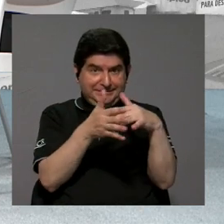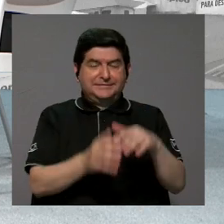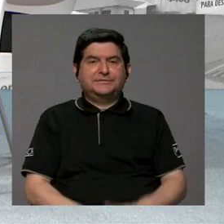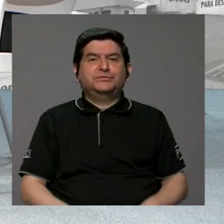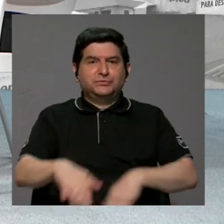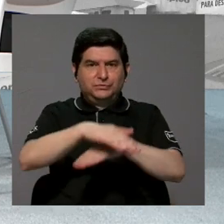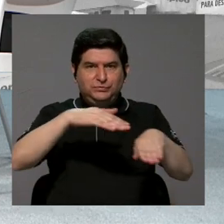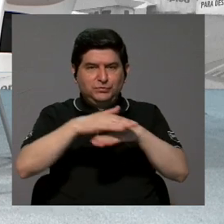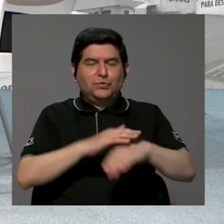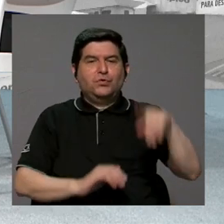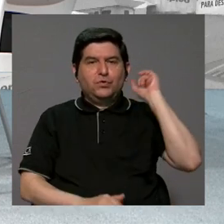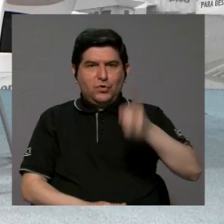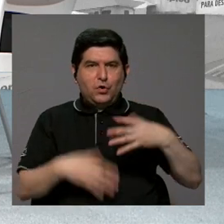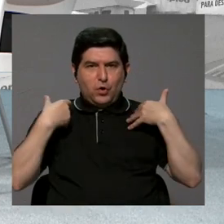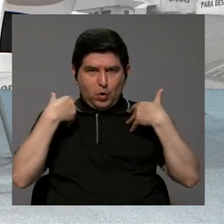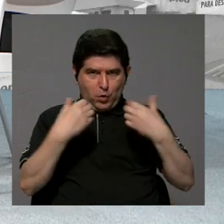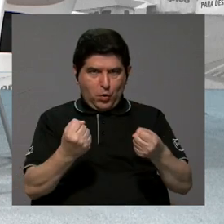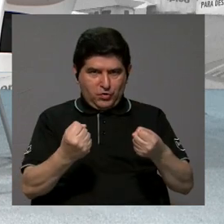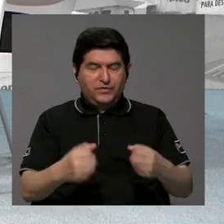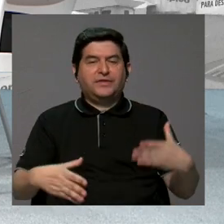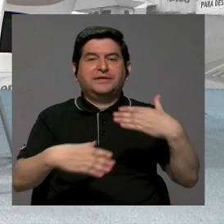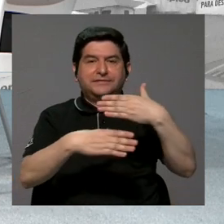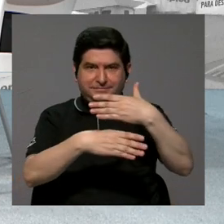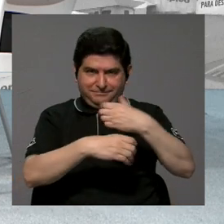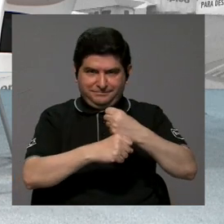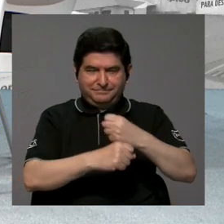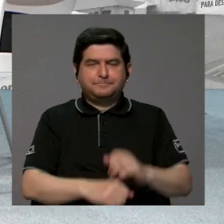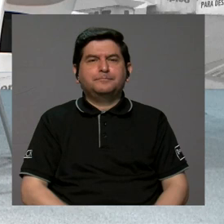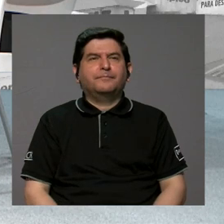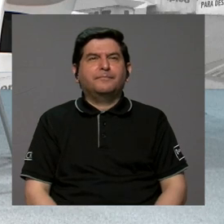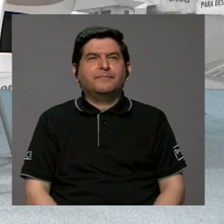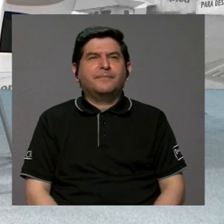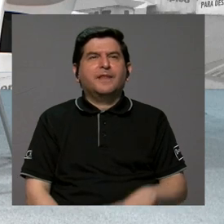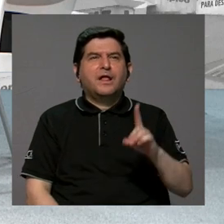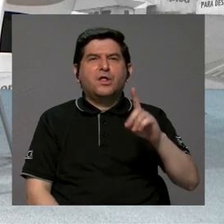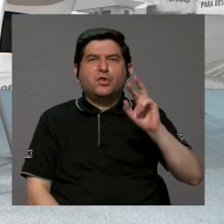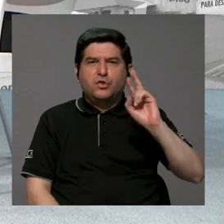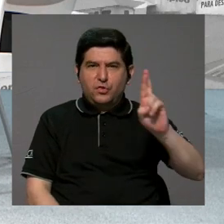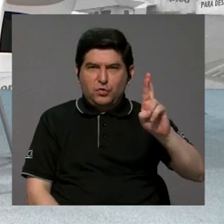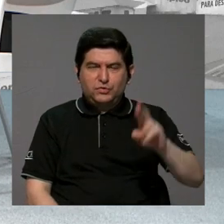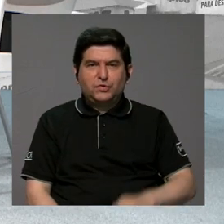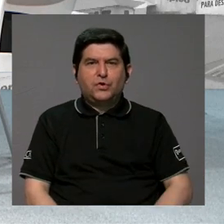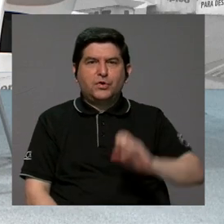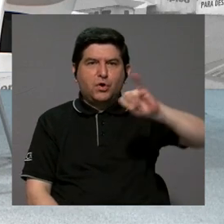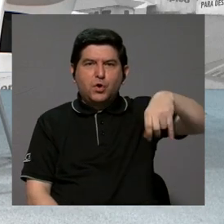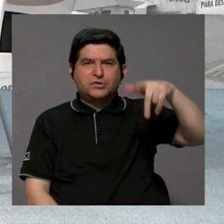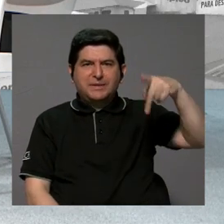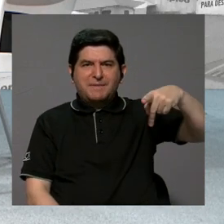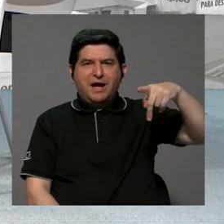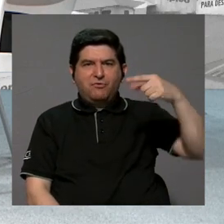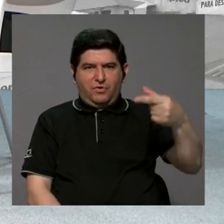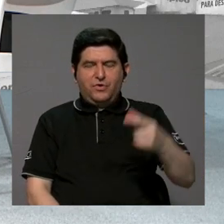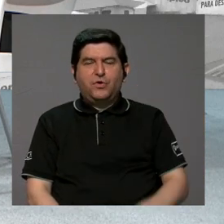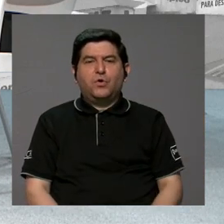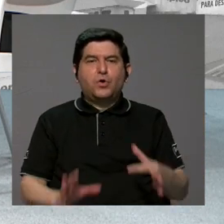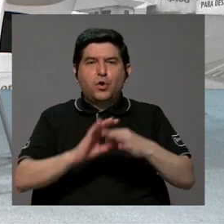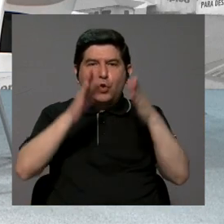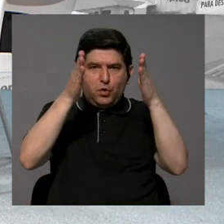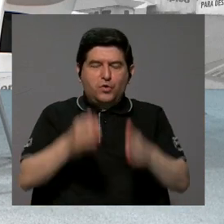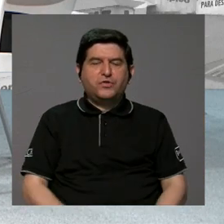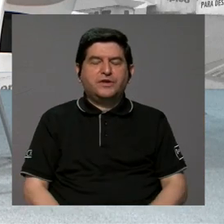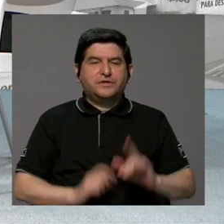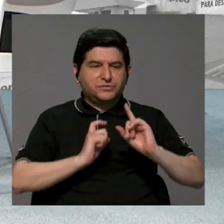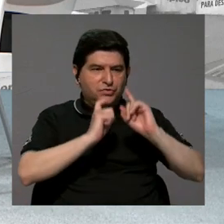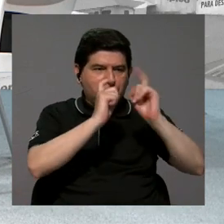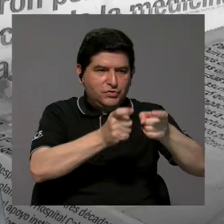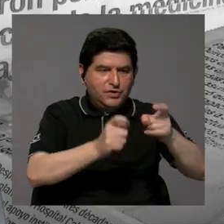que se basa la orden sanitaria, que es un estudio realizado por el doctor José Pablo Garbanzo, que es el coordinador de donación